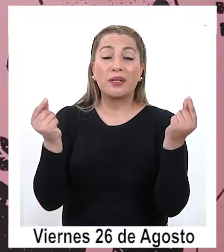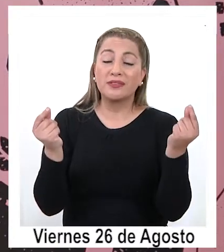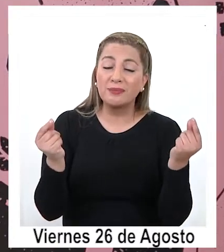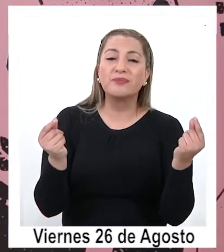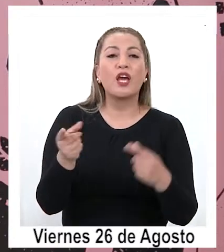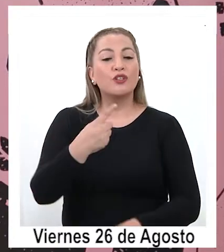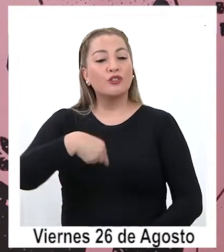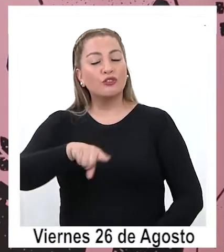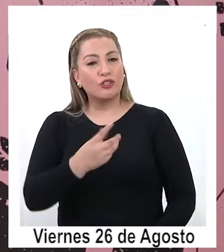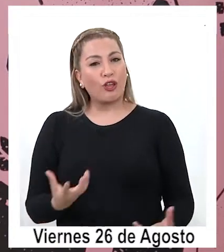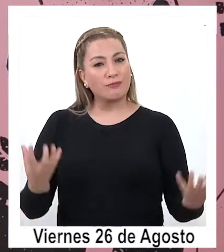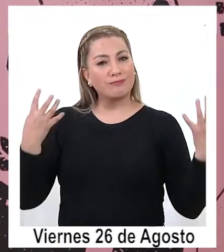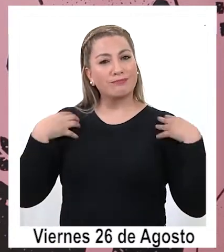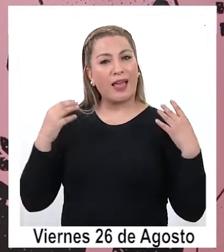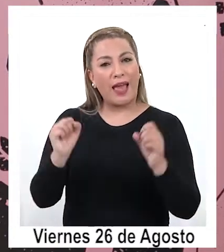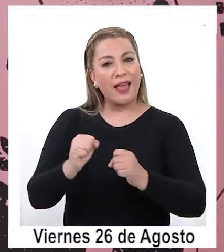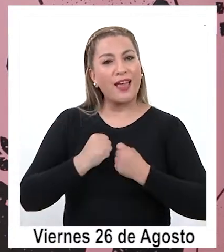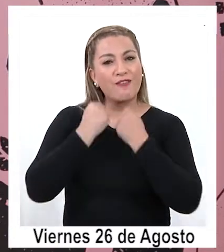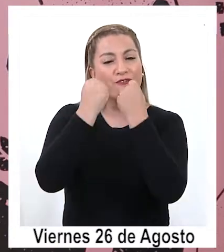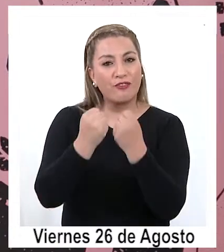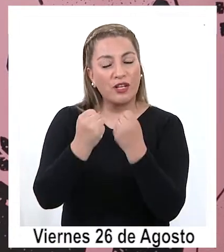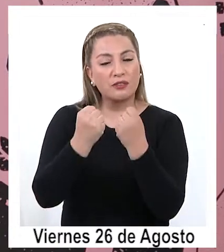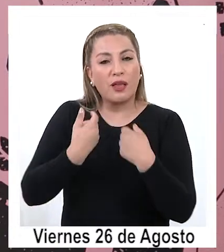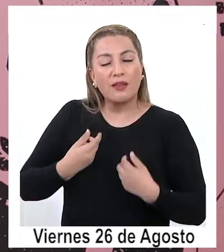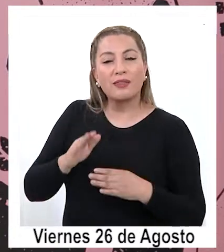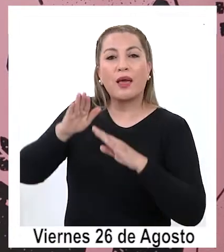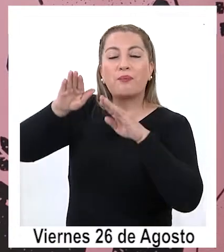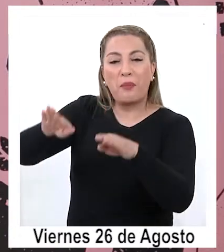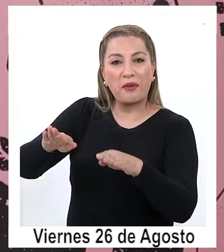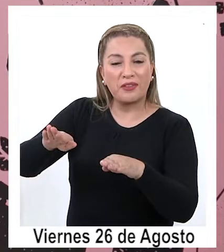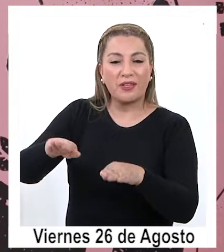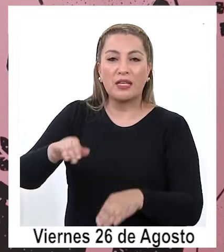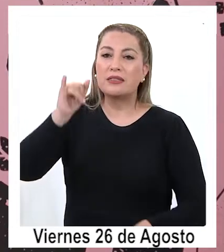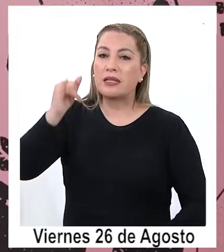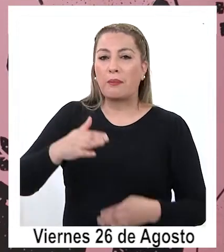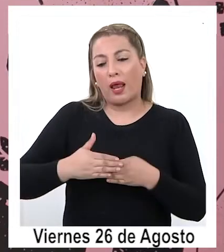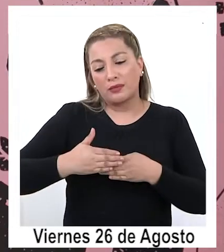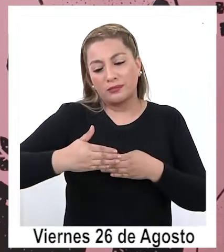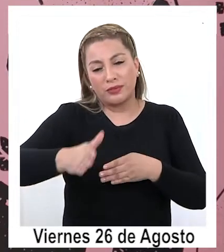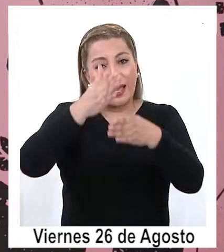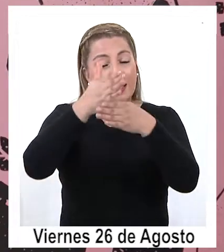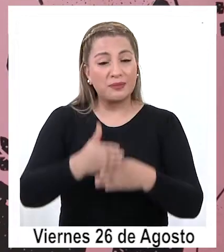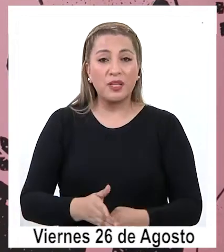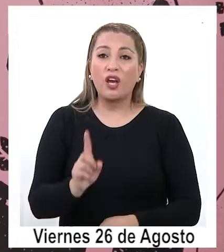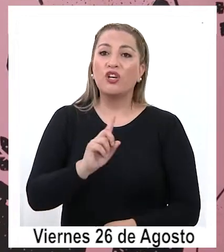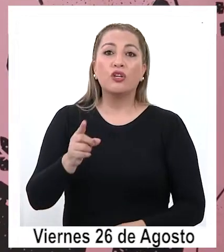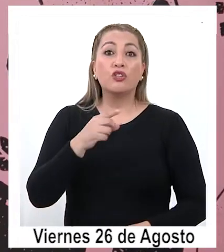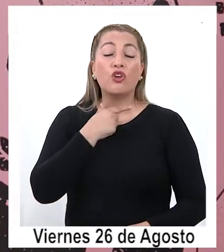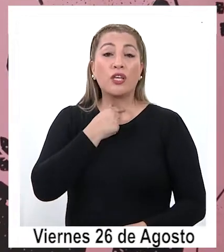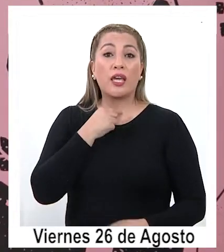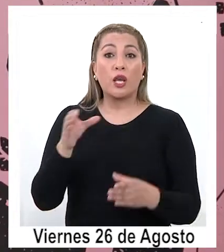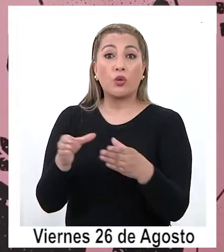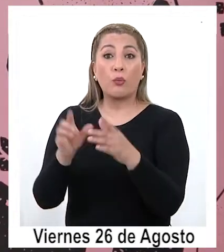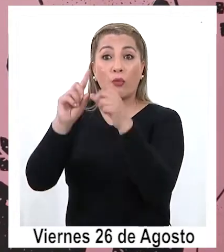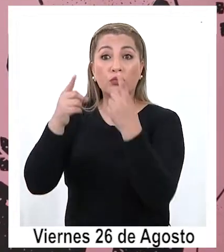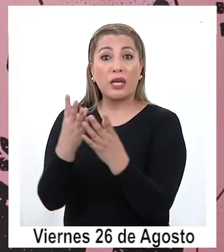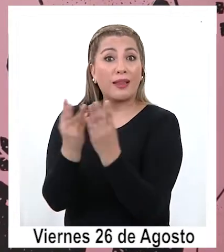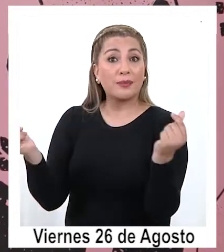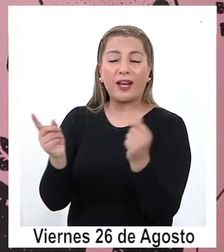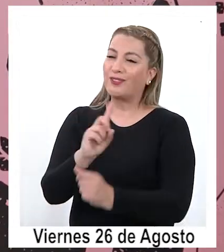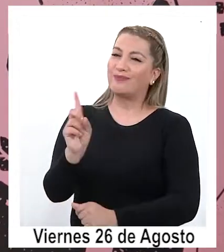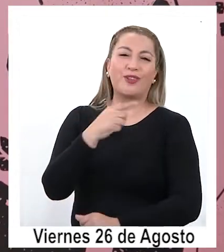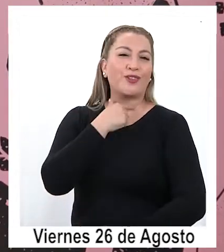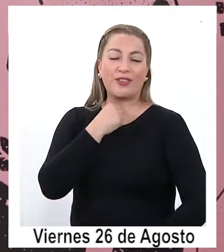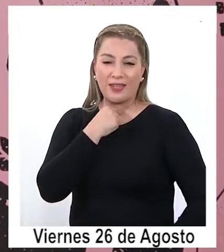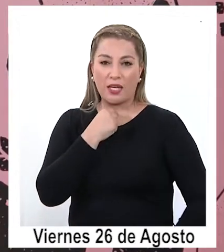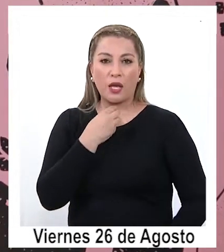vamos a hacer un esfuerzo de colaboración para que sea sostenible no queremos que se pierda la orquesta regional nos